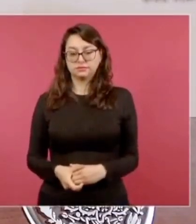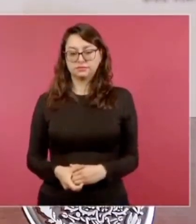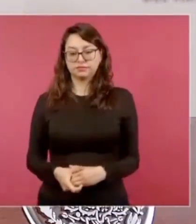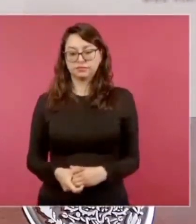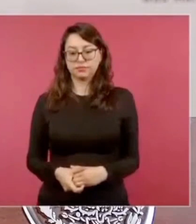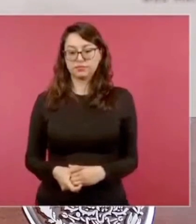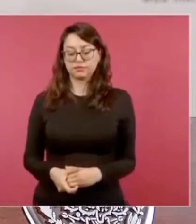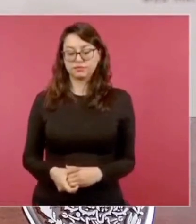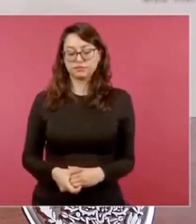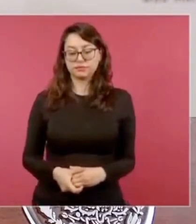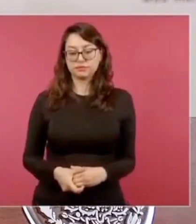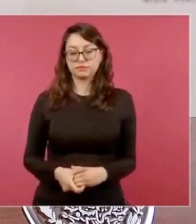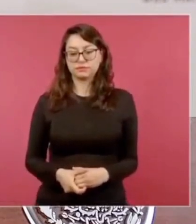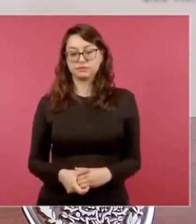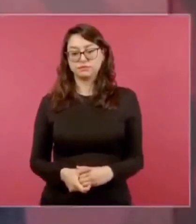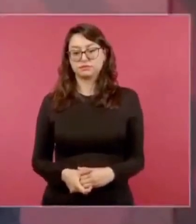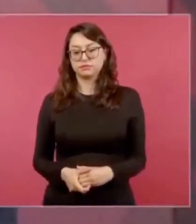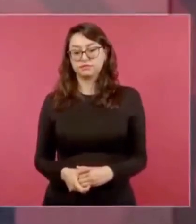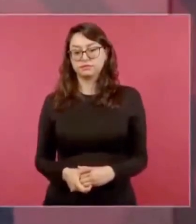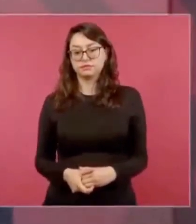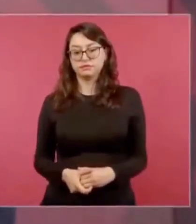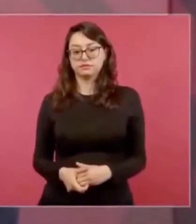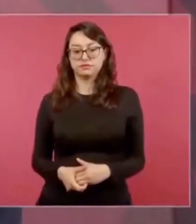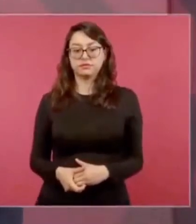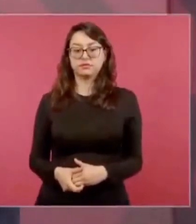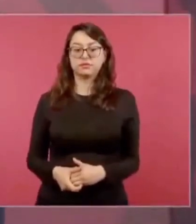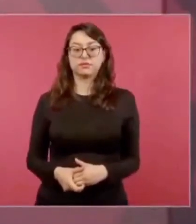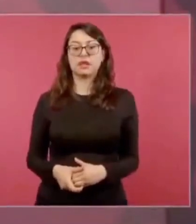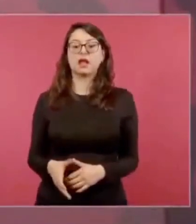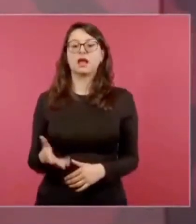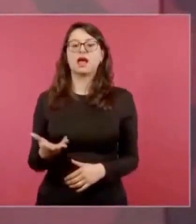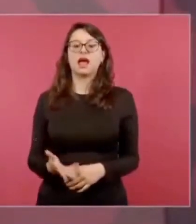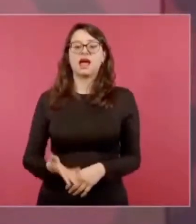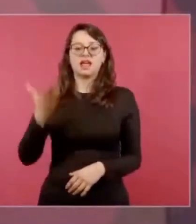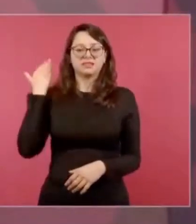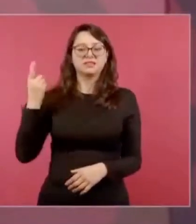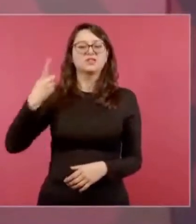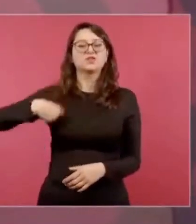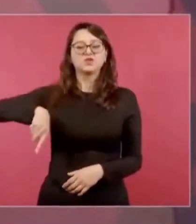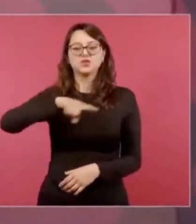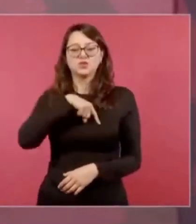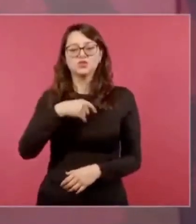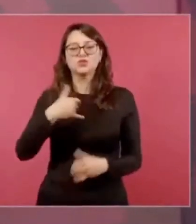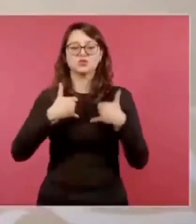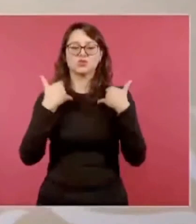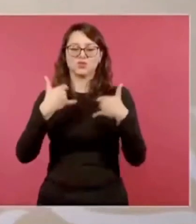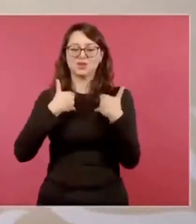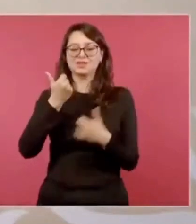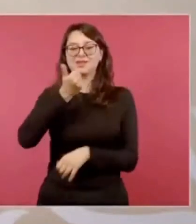Decía una consigna de nuestros tiempos de estudiantes: